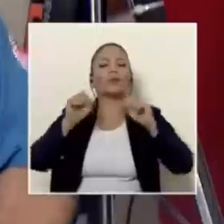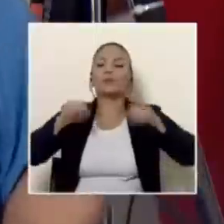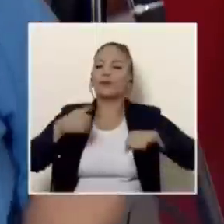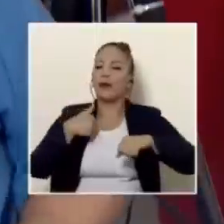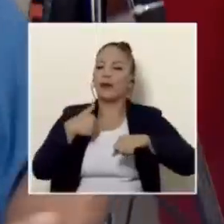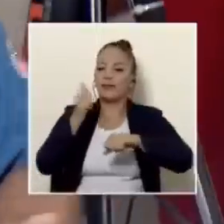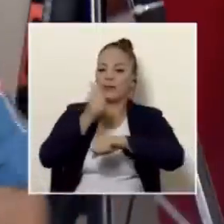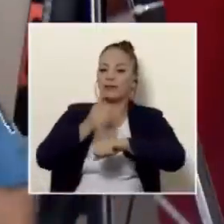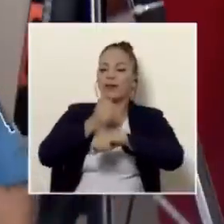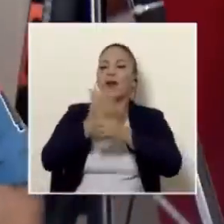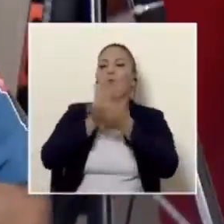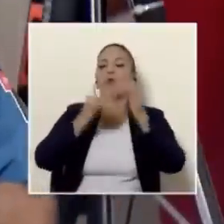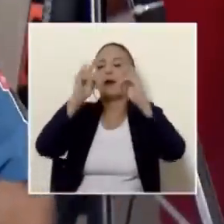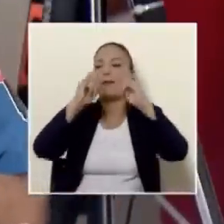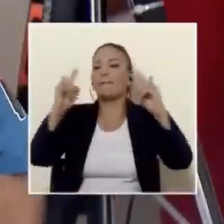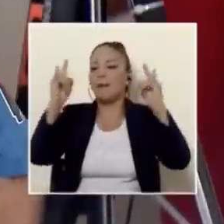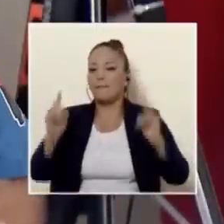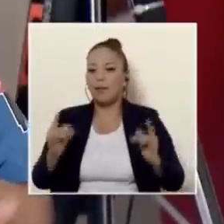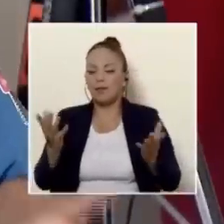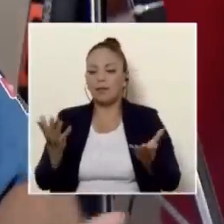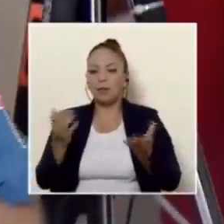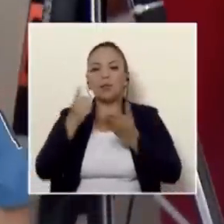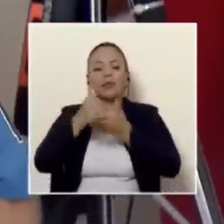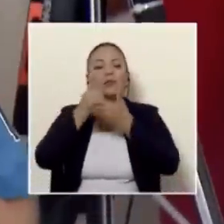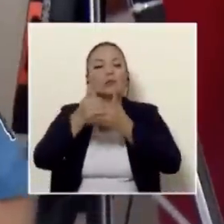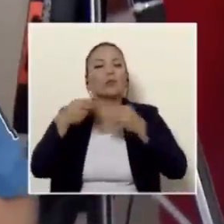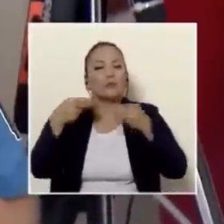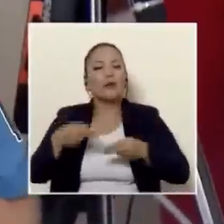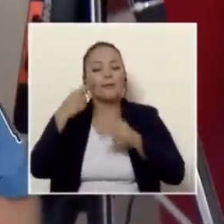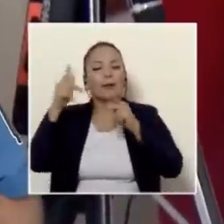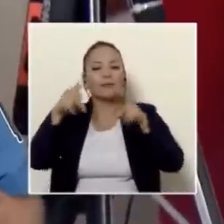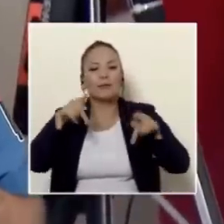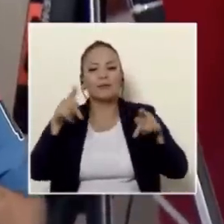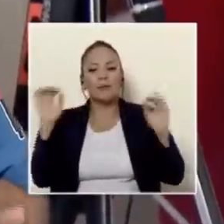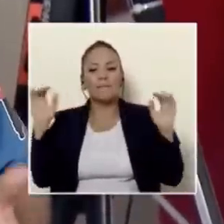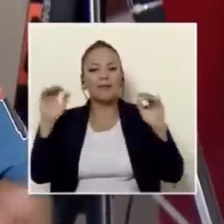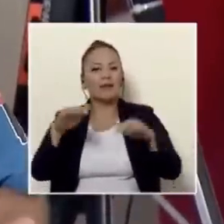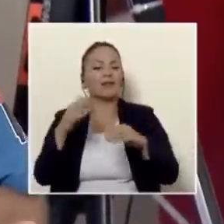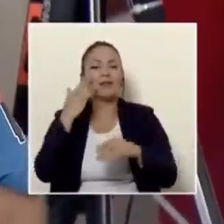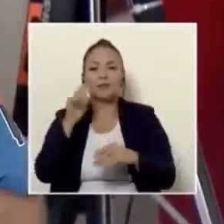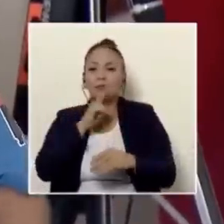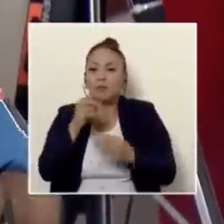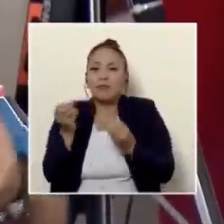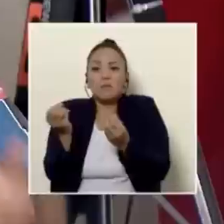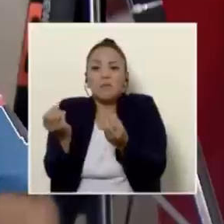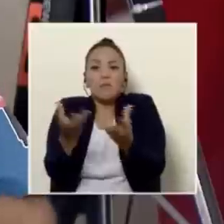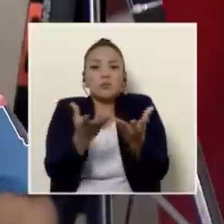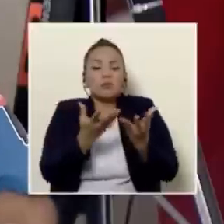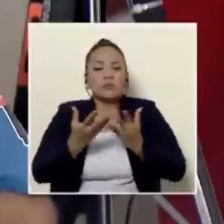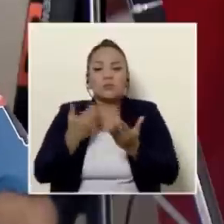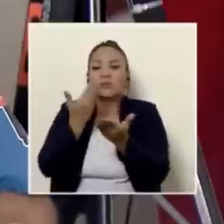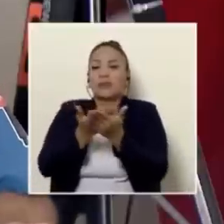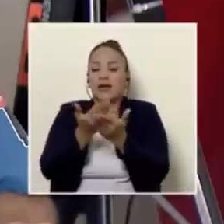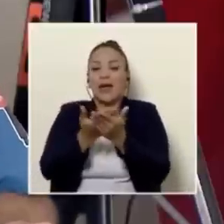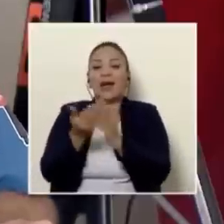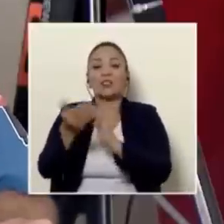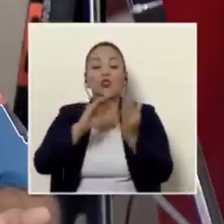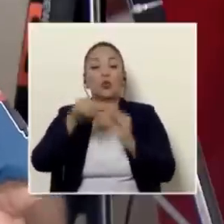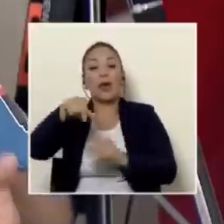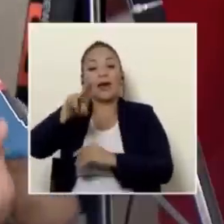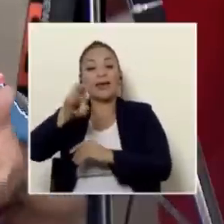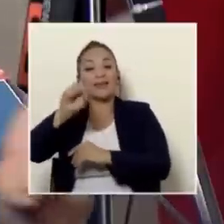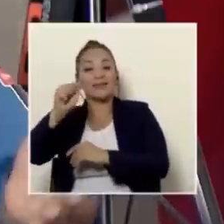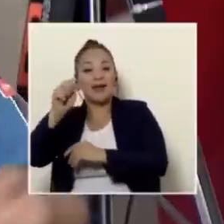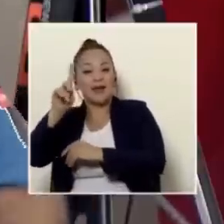instalar algún tipo de campamentos estos de ayuda humanitaria a los migrantes? Porque son muchísimos los que llegan a Ciudad Quesada, por